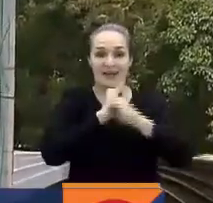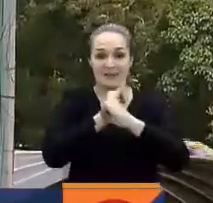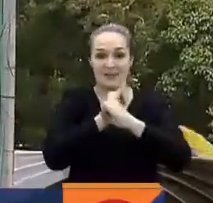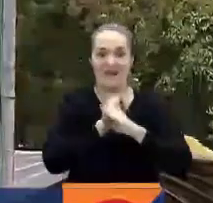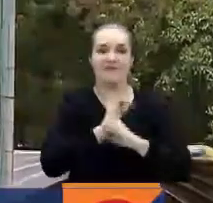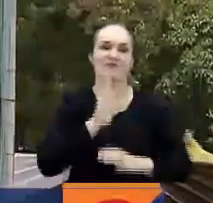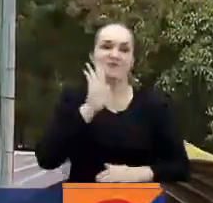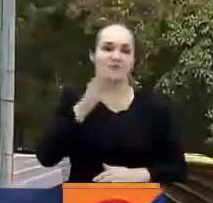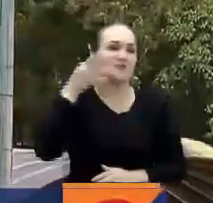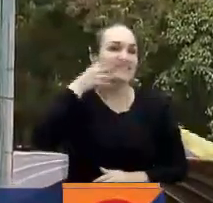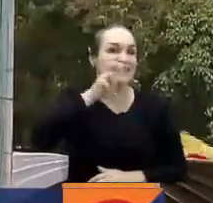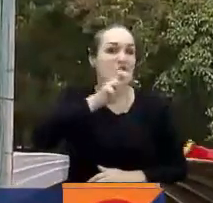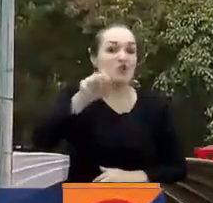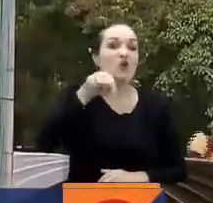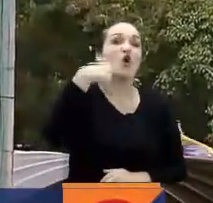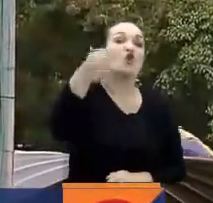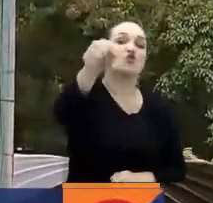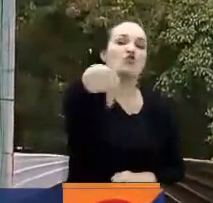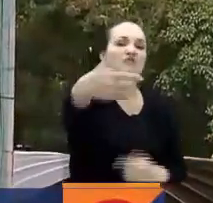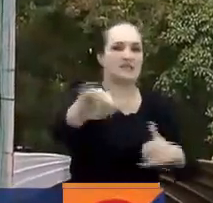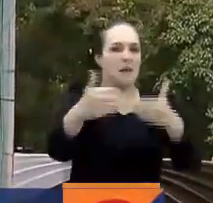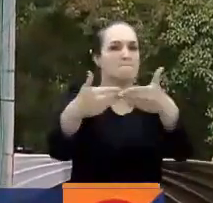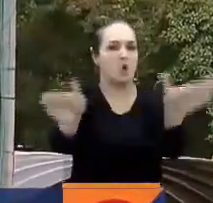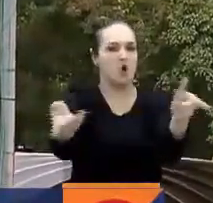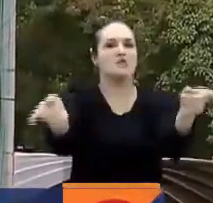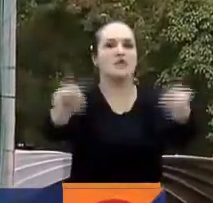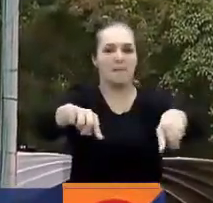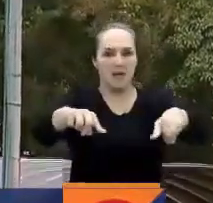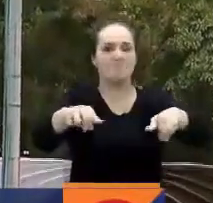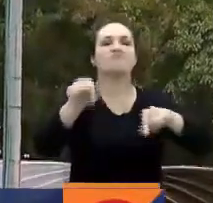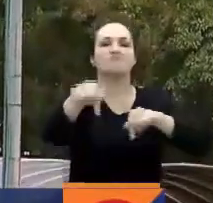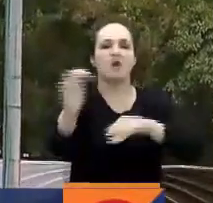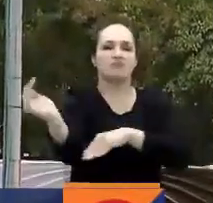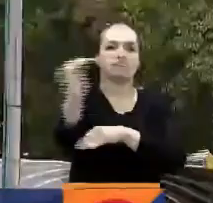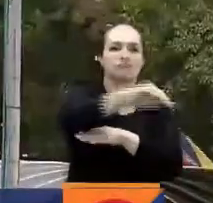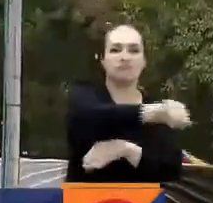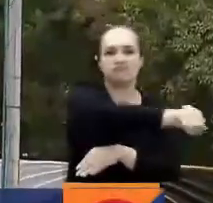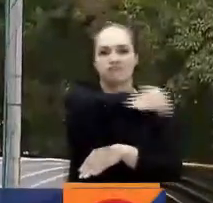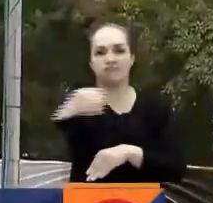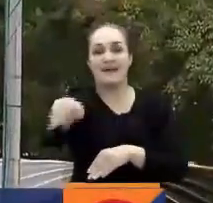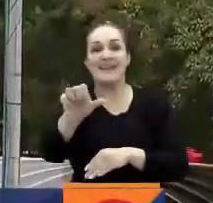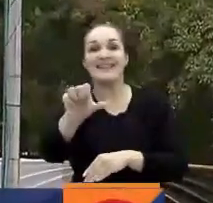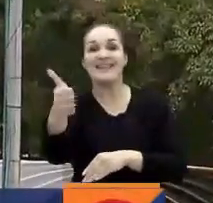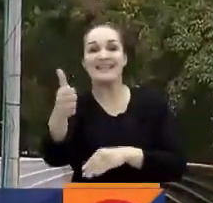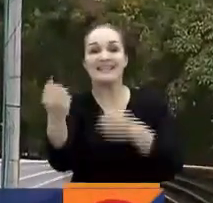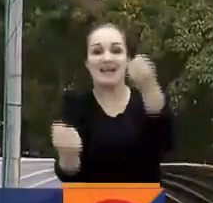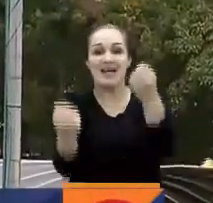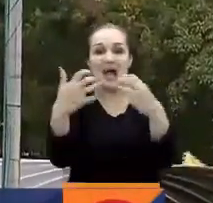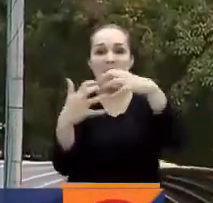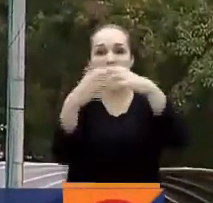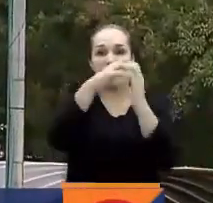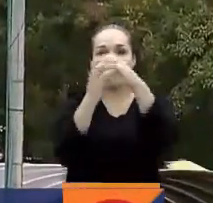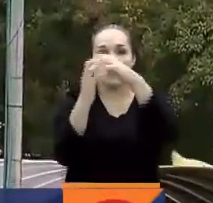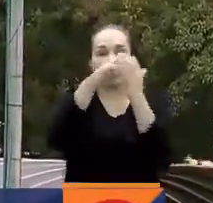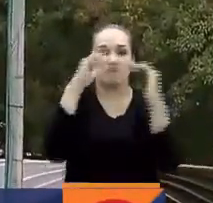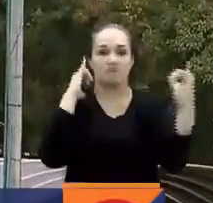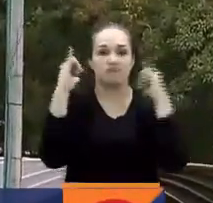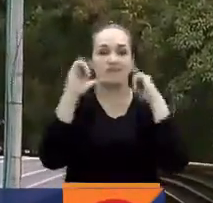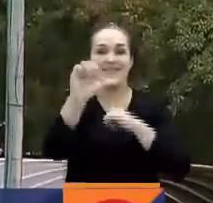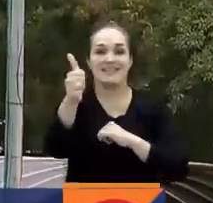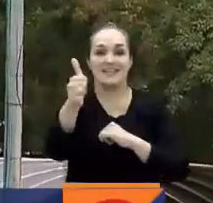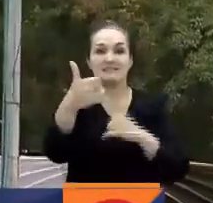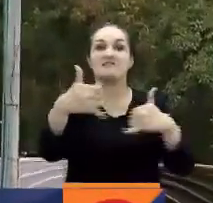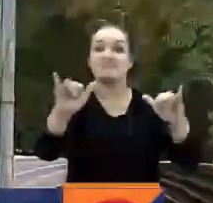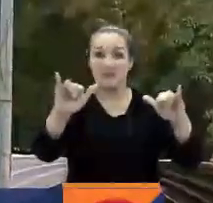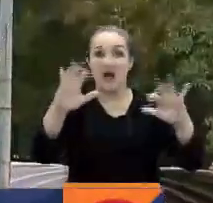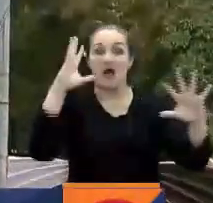por allí ya se ha aperturado entonces el paso vehicular. Son 10 camiones los que van a pasar, o se tiene